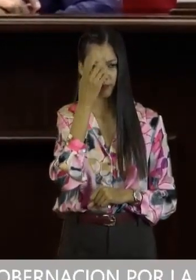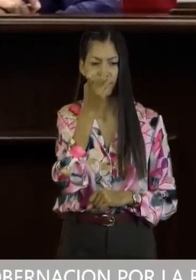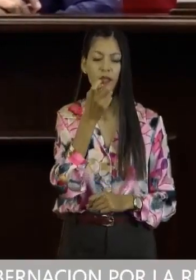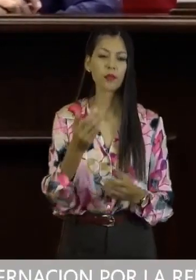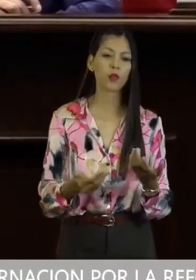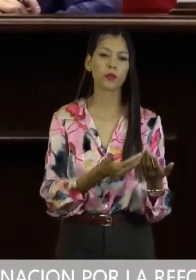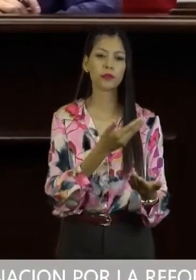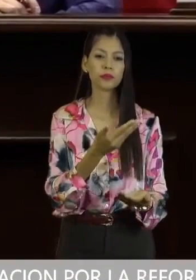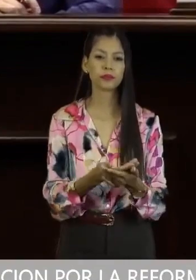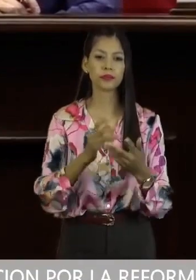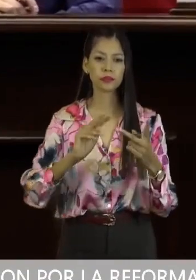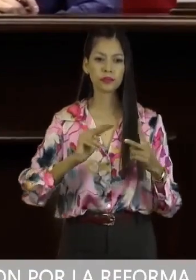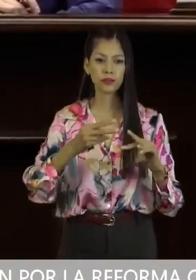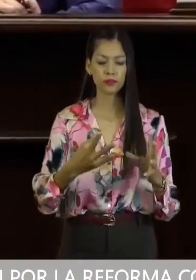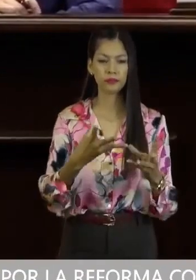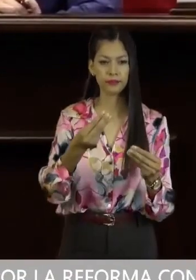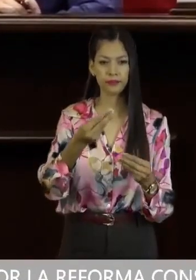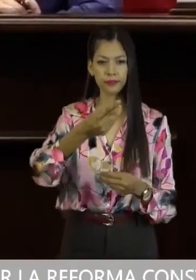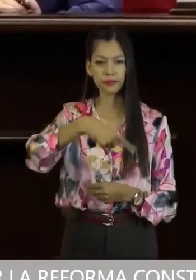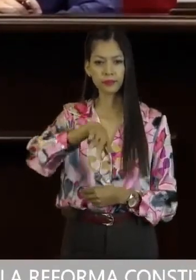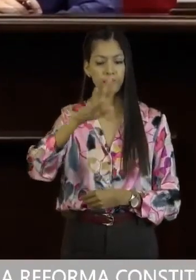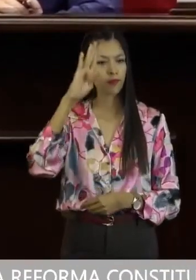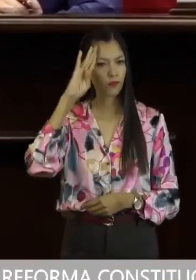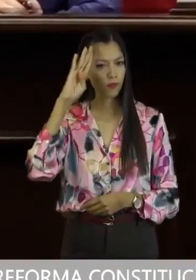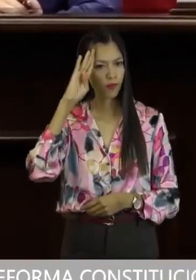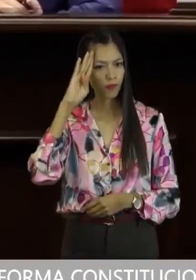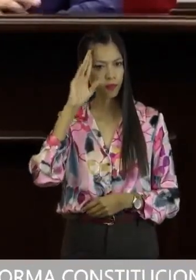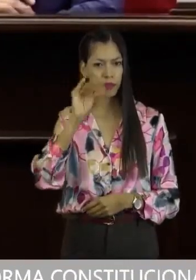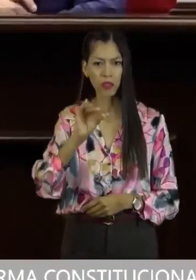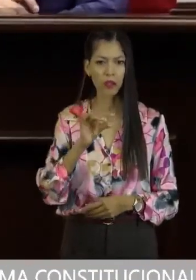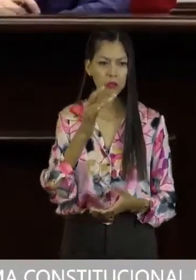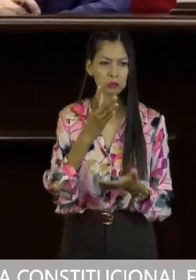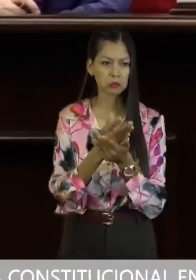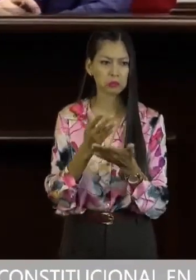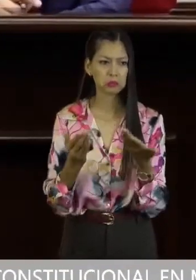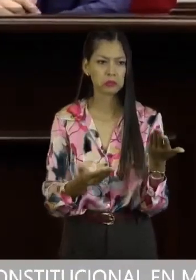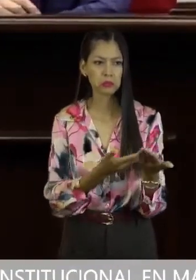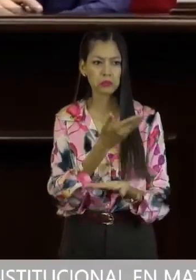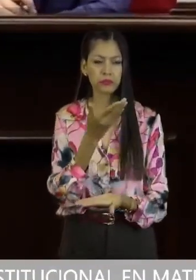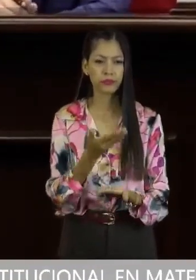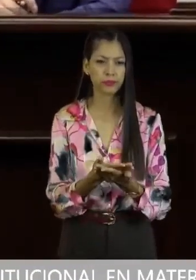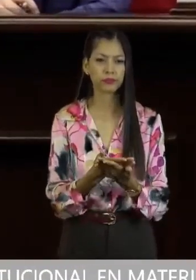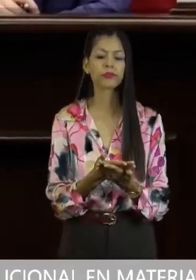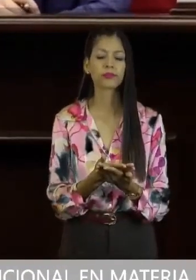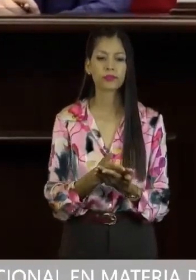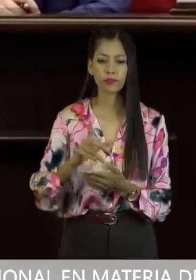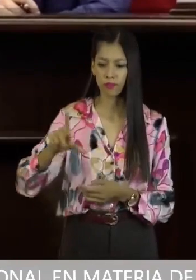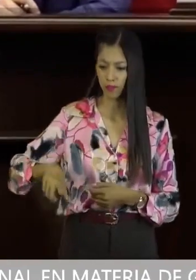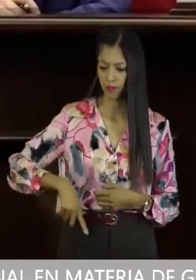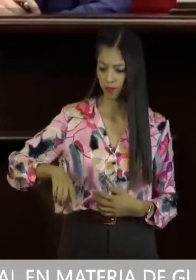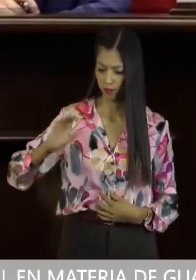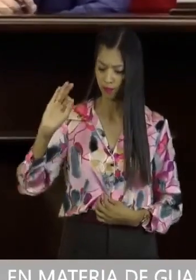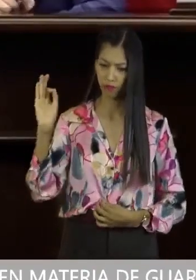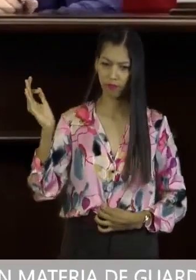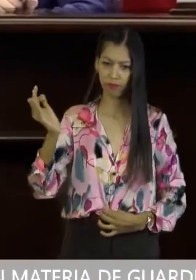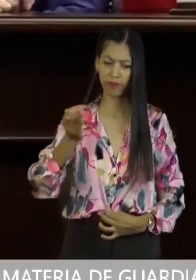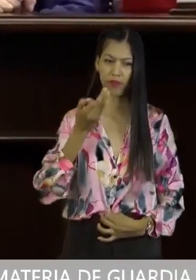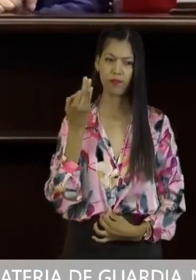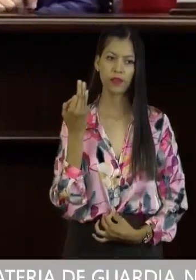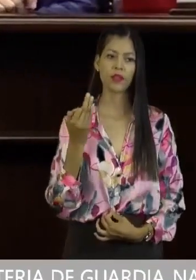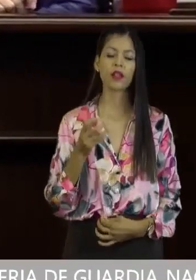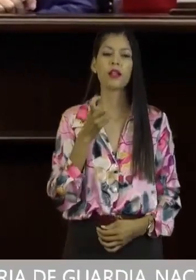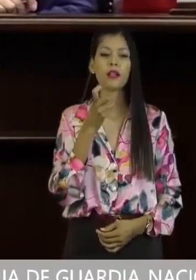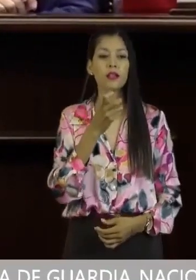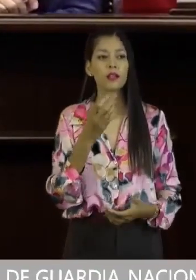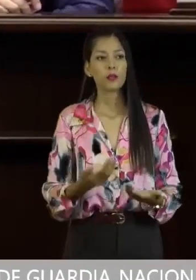iniciativa, contrario a lo que muchos piensan, no fue una iniciativa del Ejecutivo Federal, fue